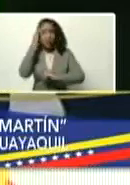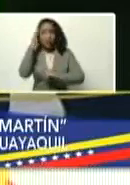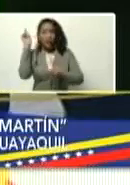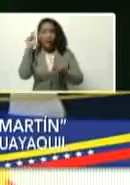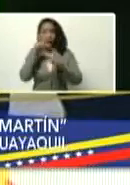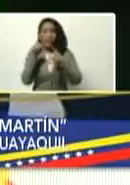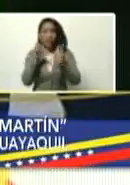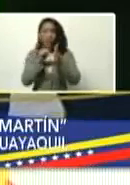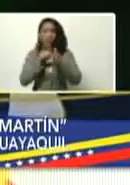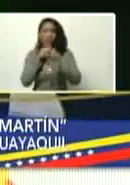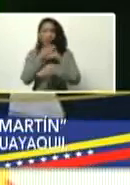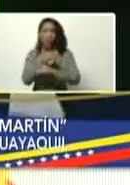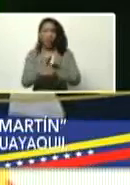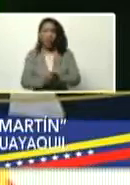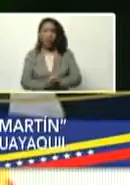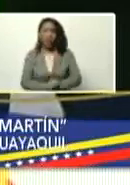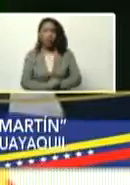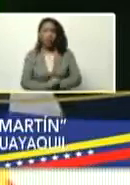dónde vamos.